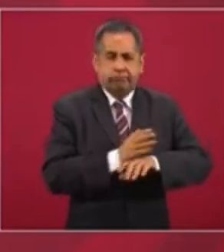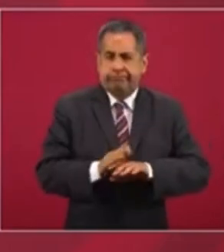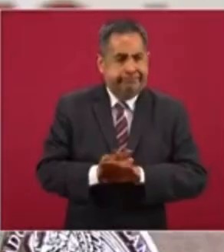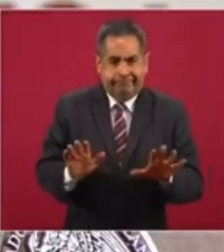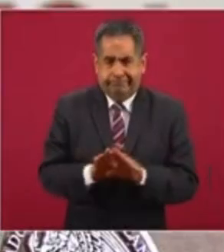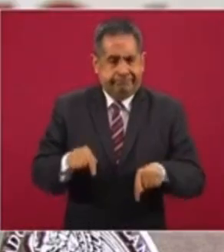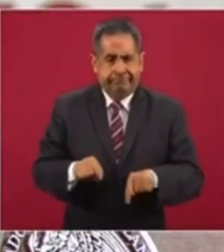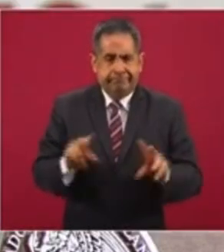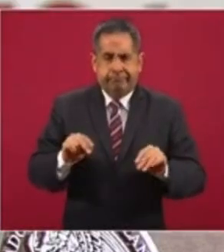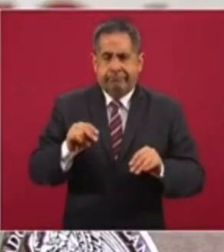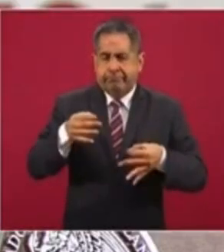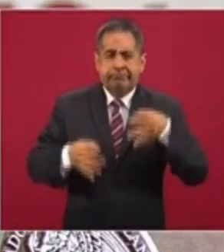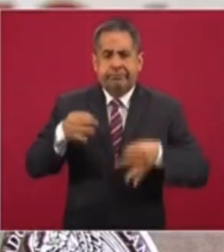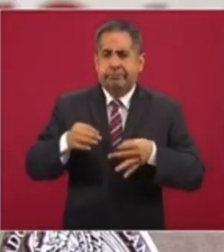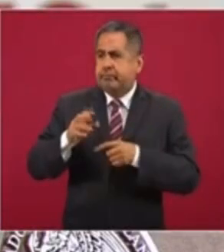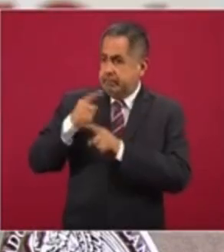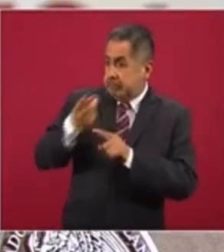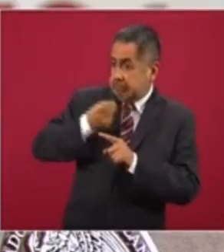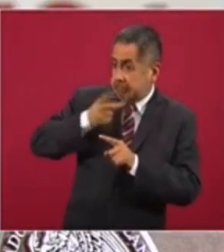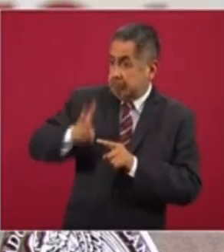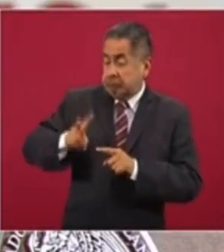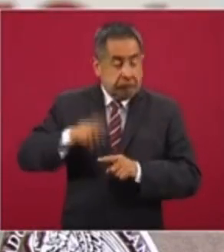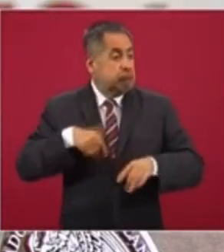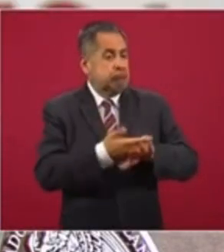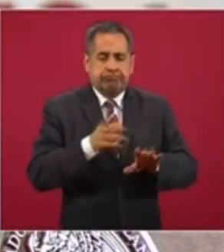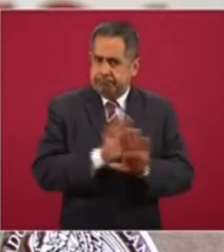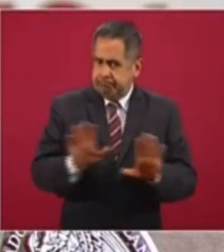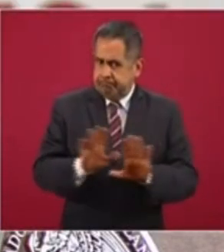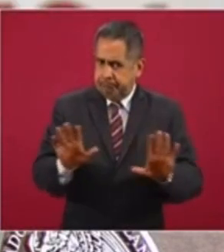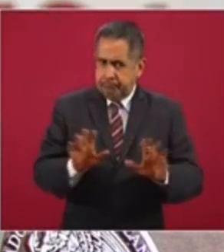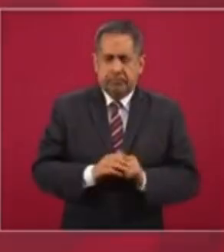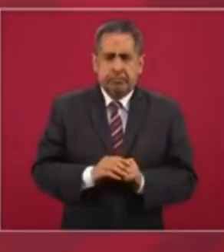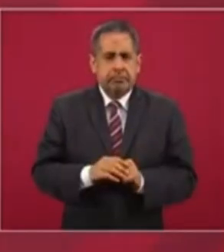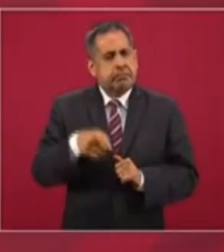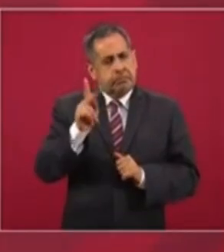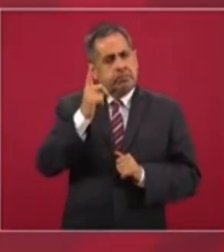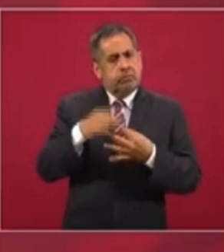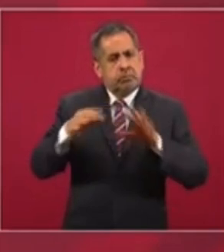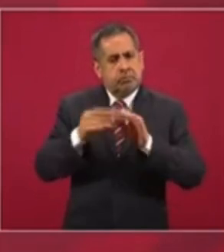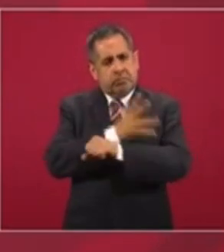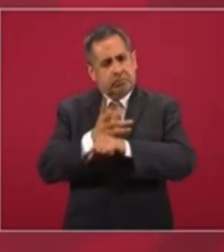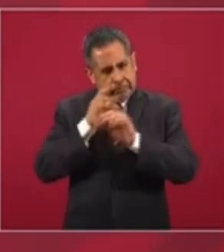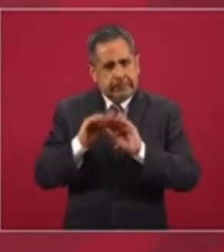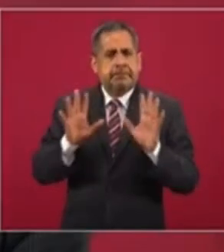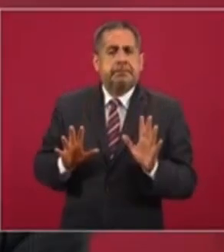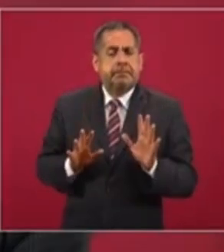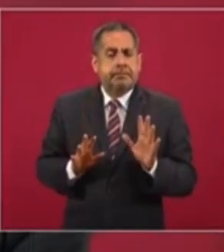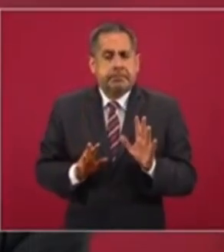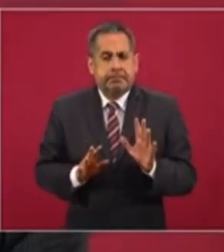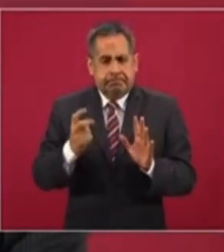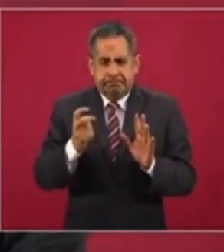de juicios sumarios. Pero sí es muy importante la transparencia,